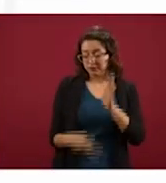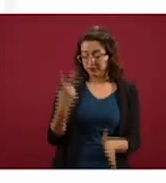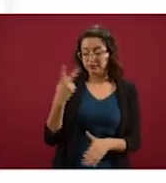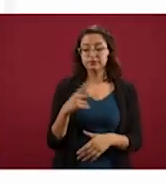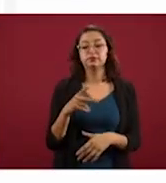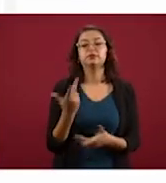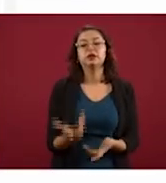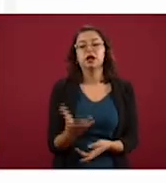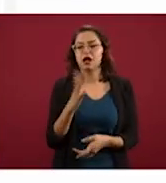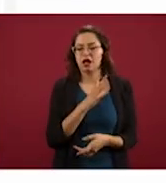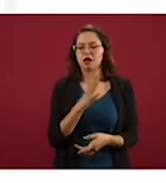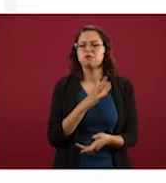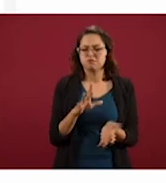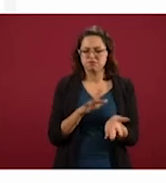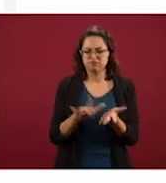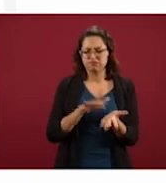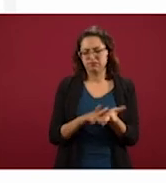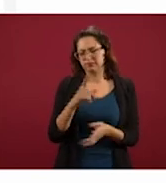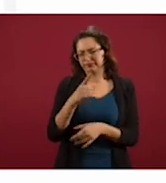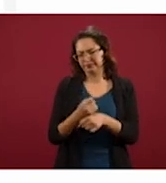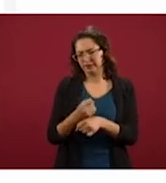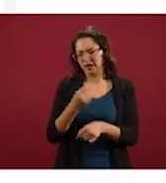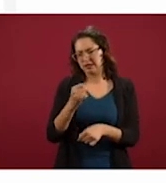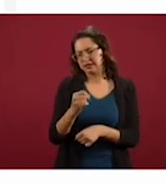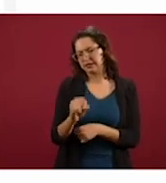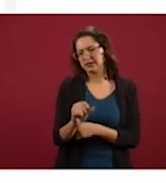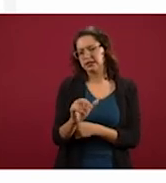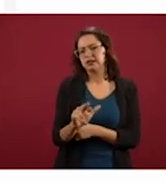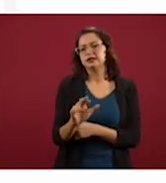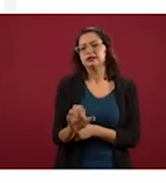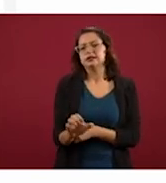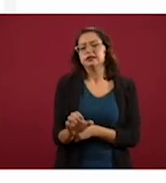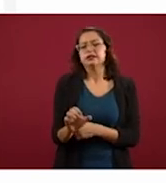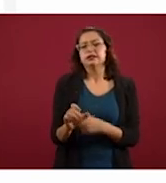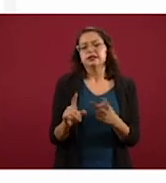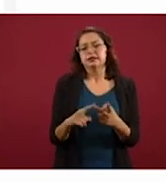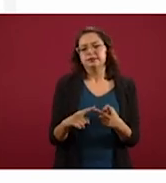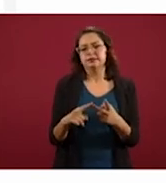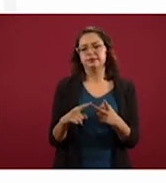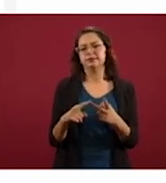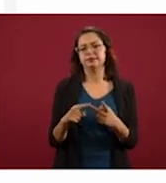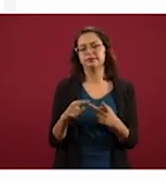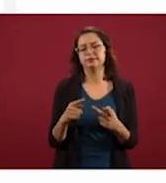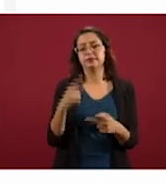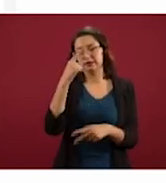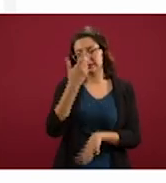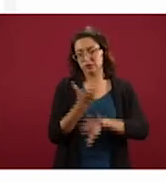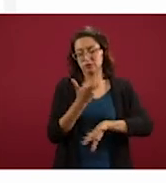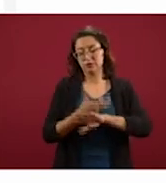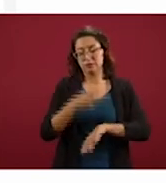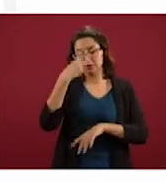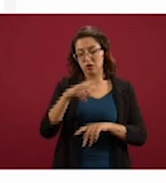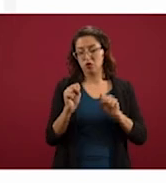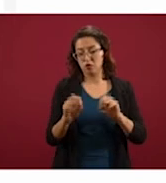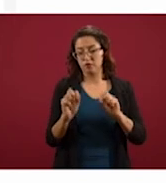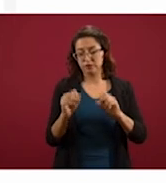recibimos el apoyo de la secretaria de relaciones exteriores a través de los consulados de nuestro país hayan los eeuu